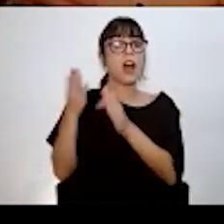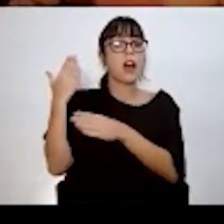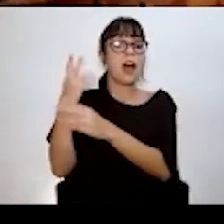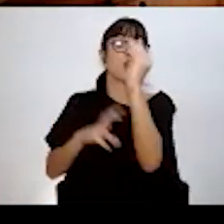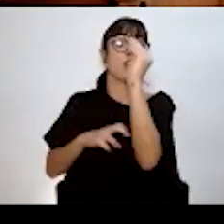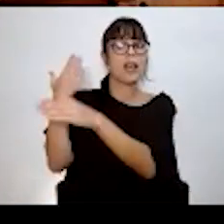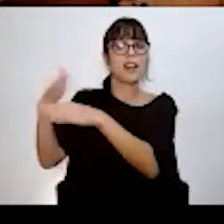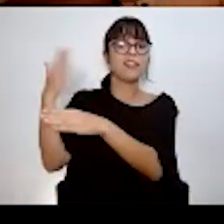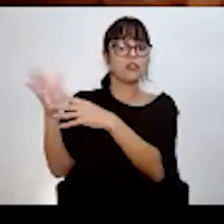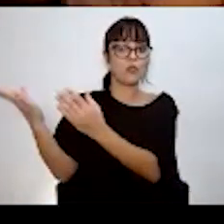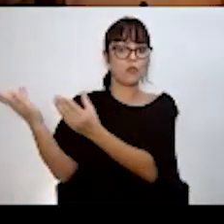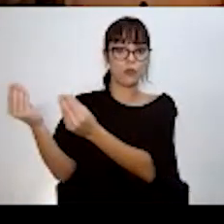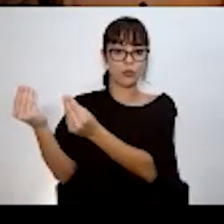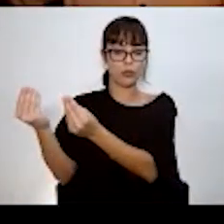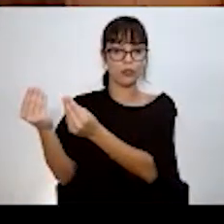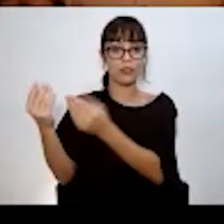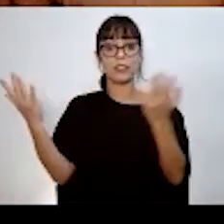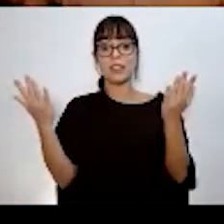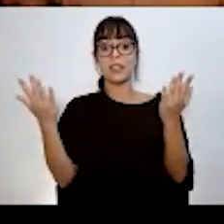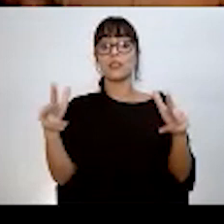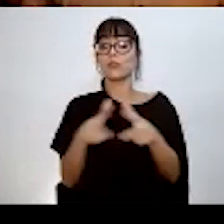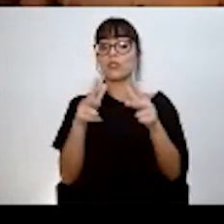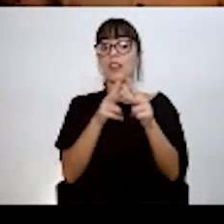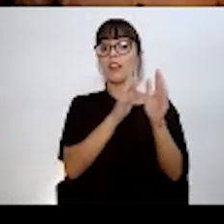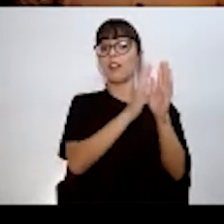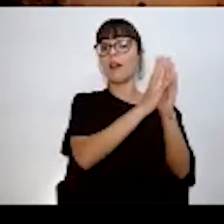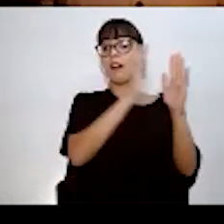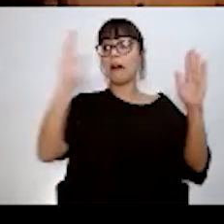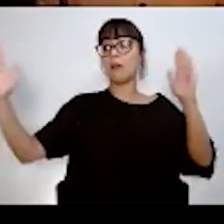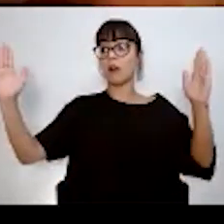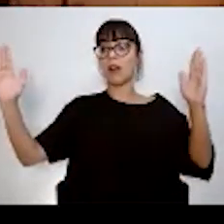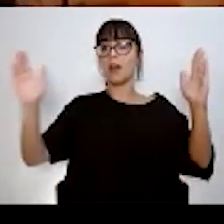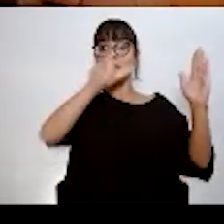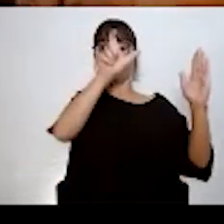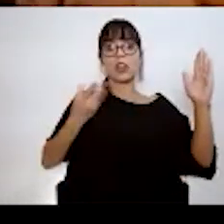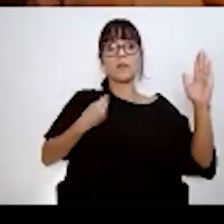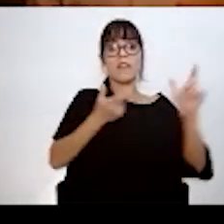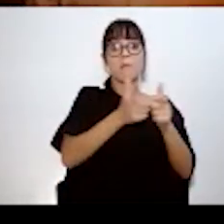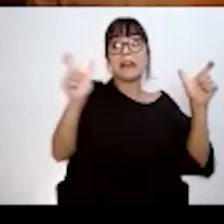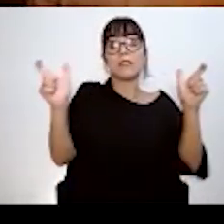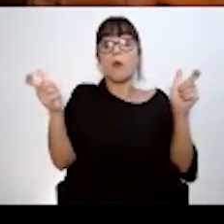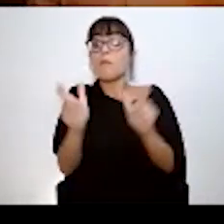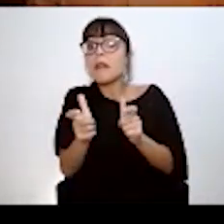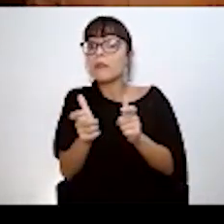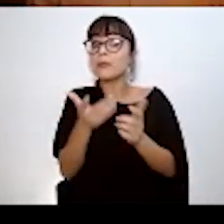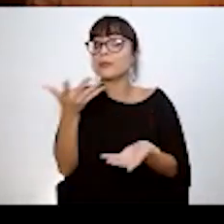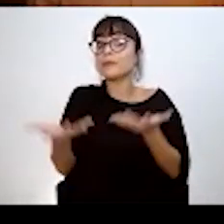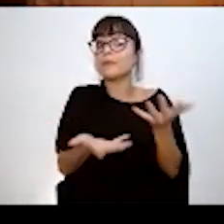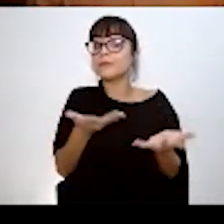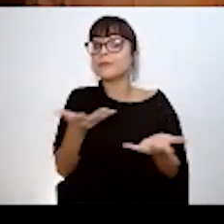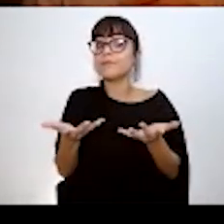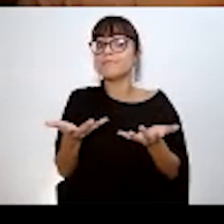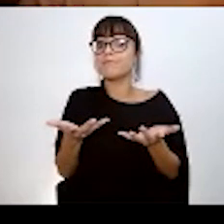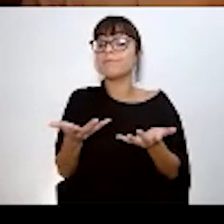tiempo va creciendo o va disminuyendo de población, vamos a tener más o menos posibilidades de fechar a esos